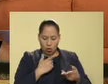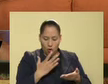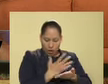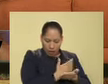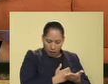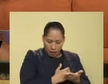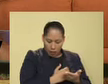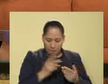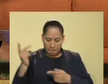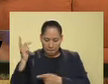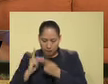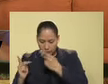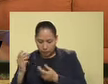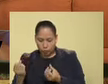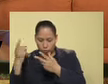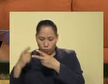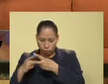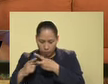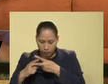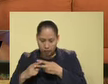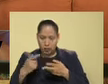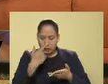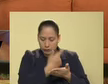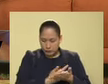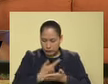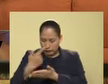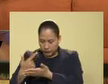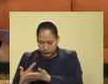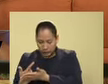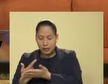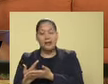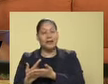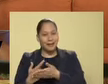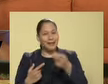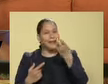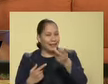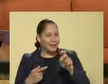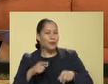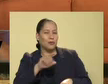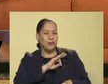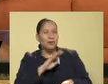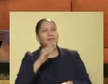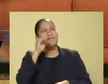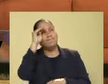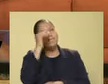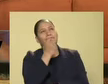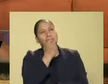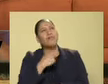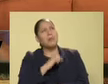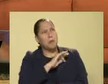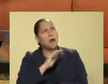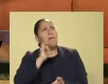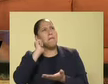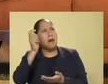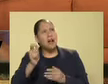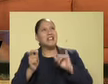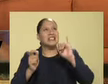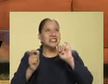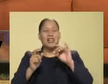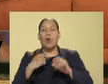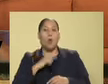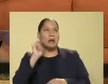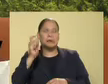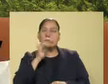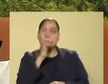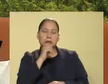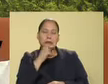¿no? Dependiendo del porcentaje que vayas a pedir. Y entonces, en base a eso, decir, bueno, sí puedo pagarlo o no puedo pagarlo.